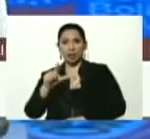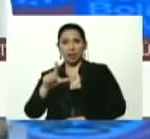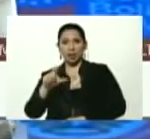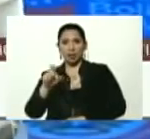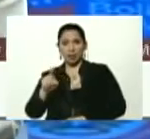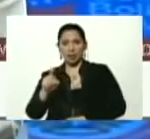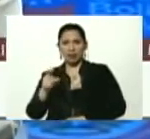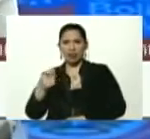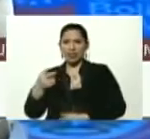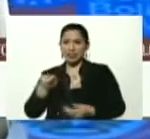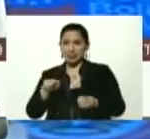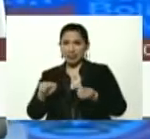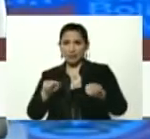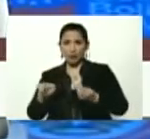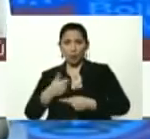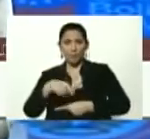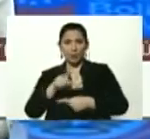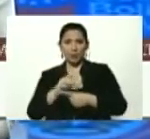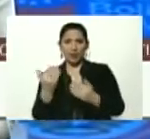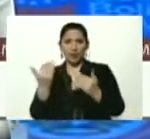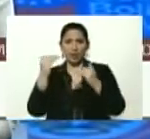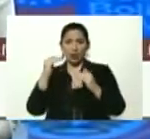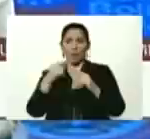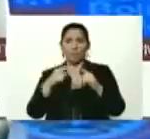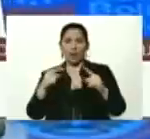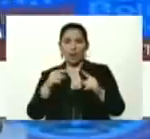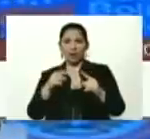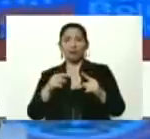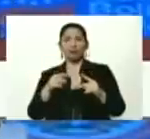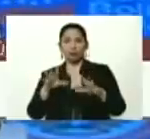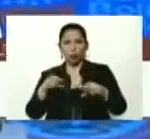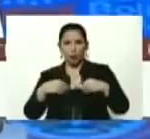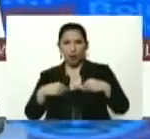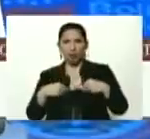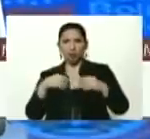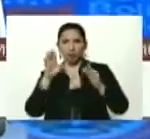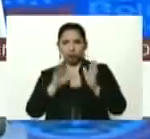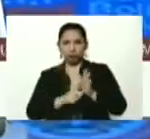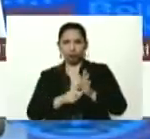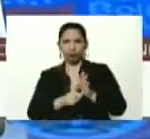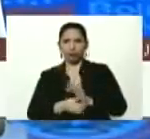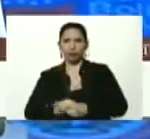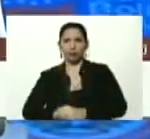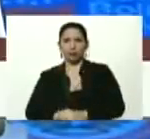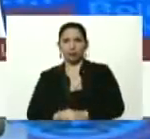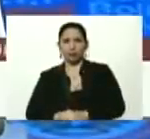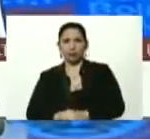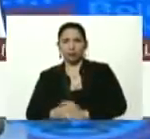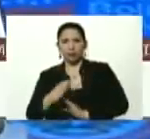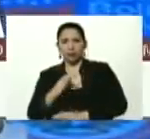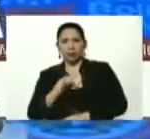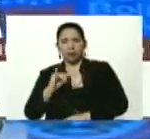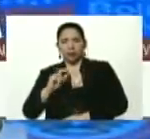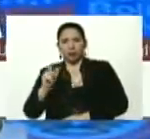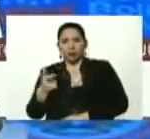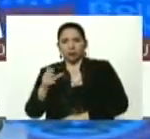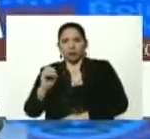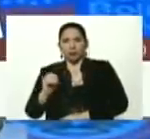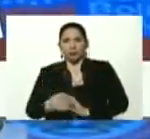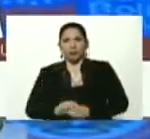escalón para llegar a un caso más grande y tomar directamente Citgo de